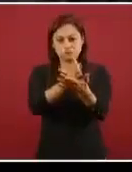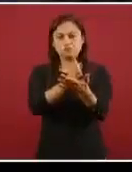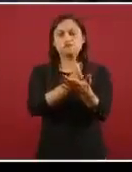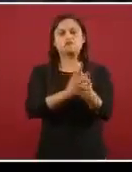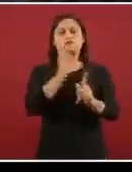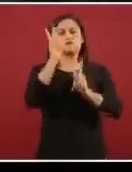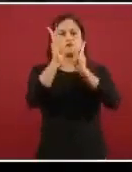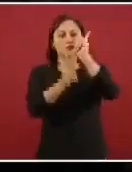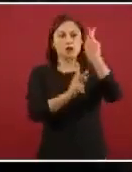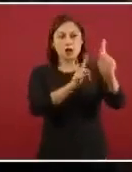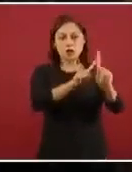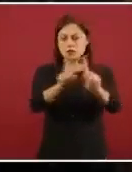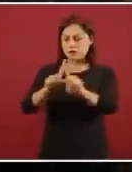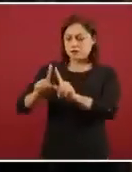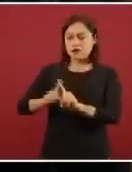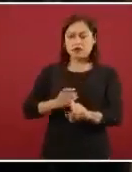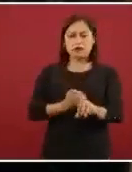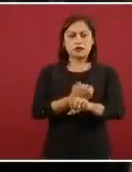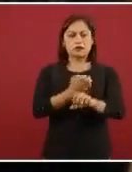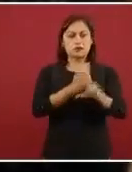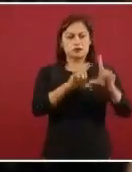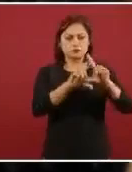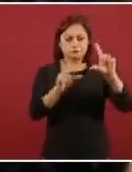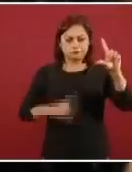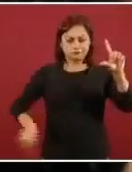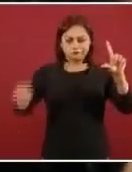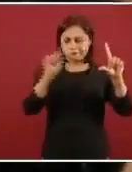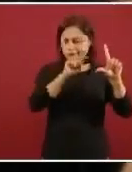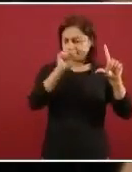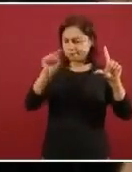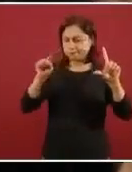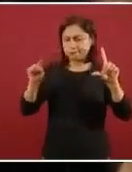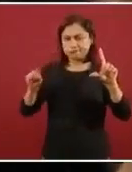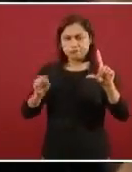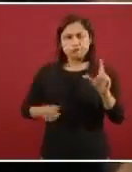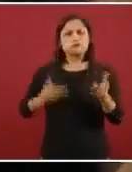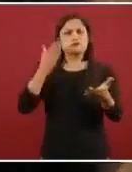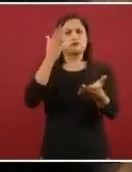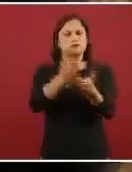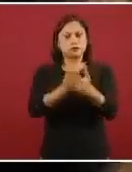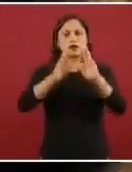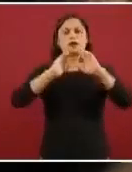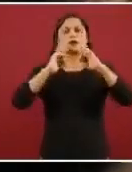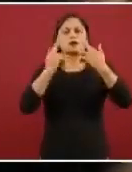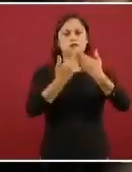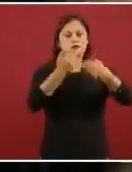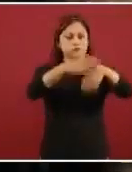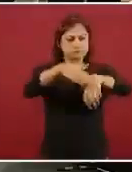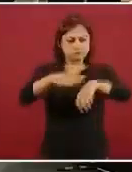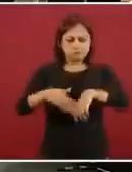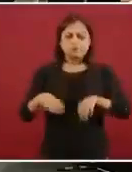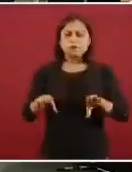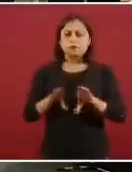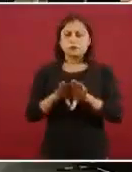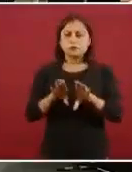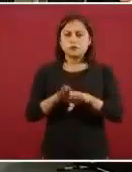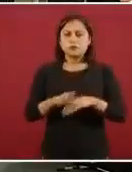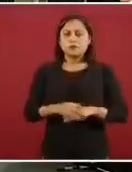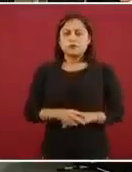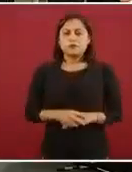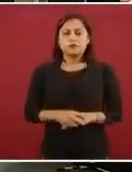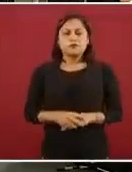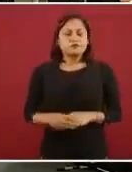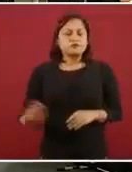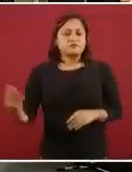visitando los estados para llevar a cabo estas reuniones. Señor presidente, ¿este informe que va a dar sería